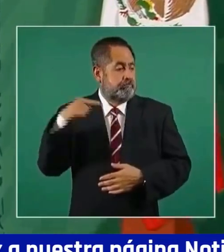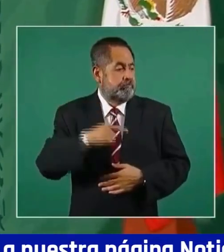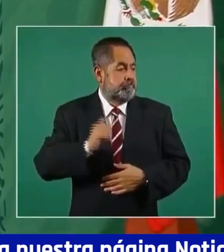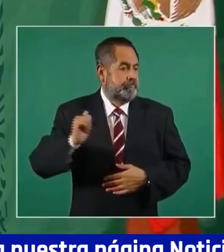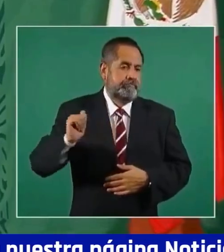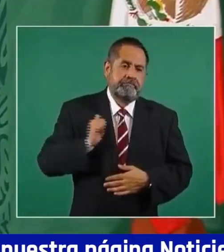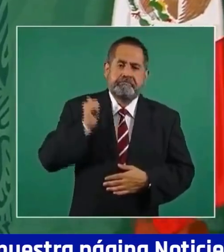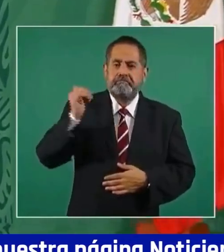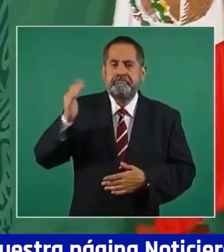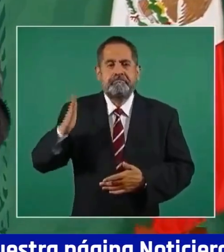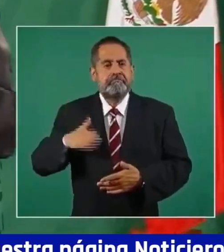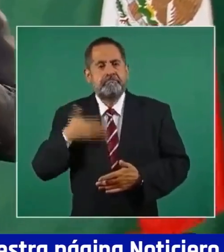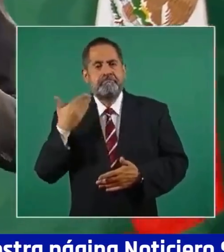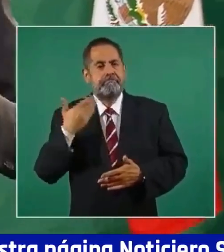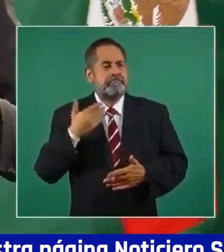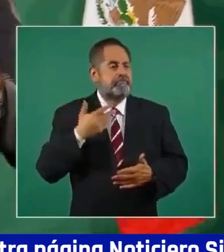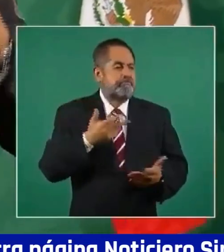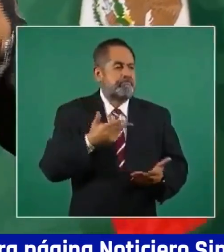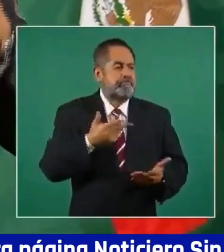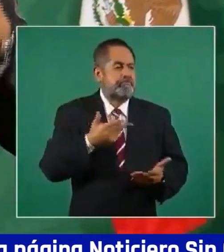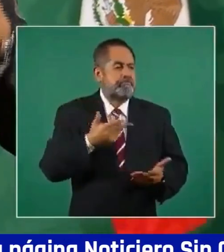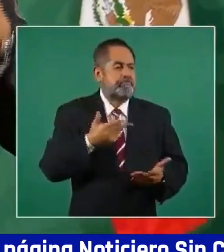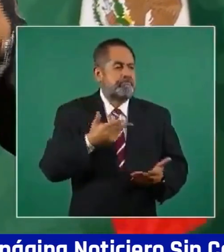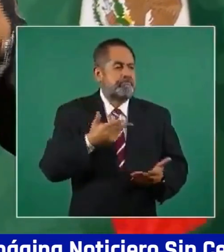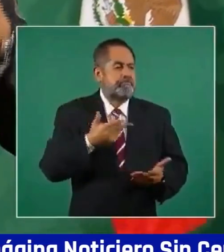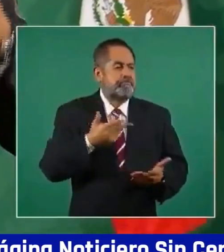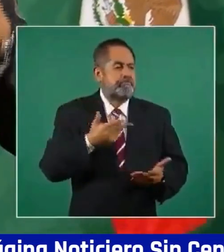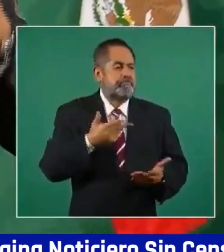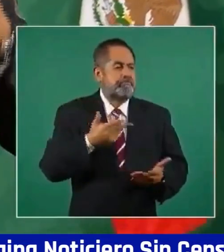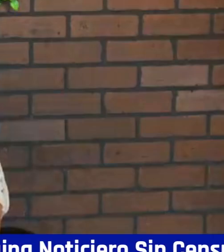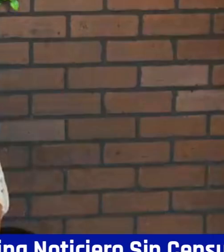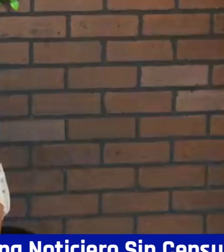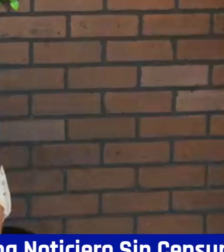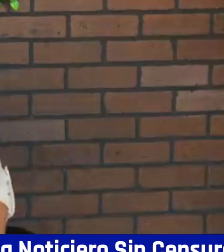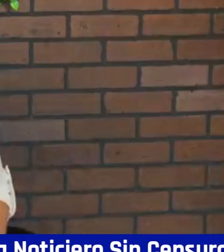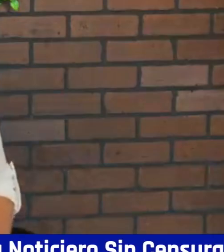Pero ya investigar. Ahora, grave